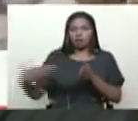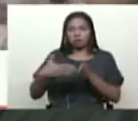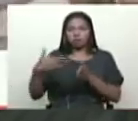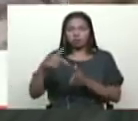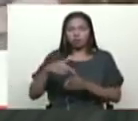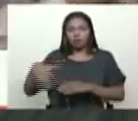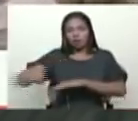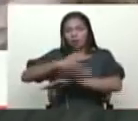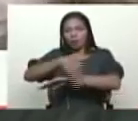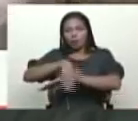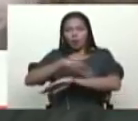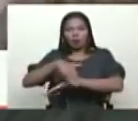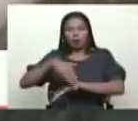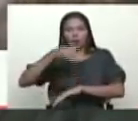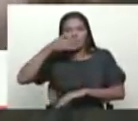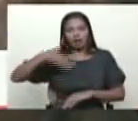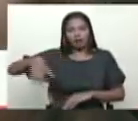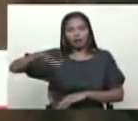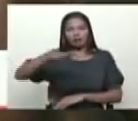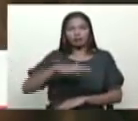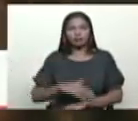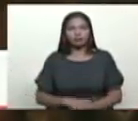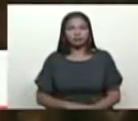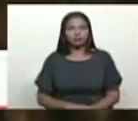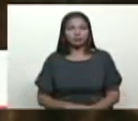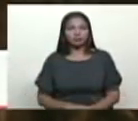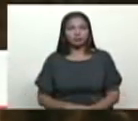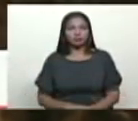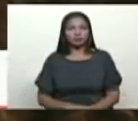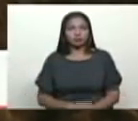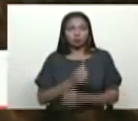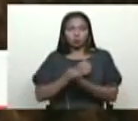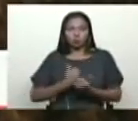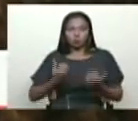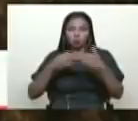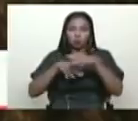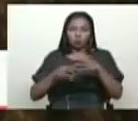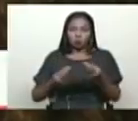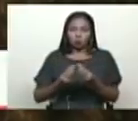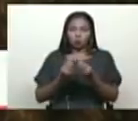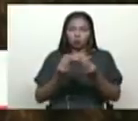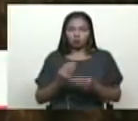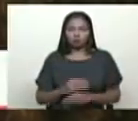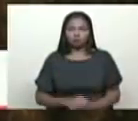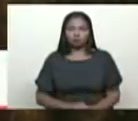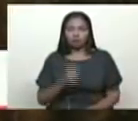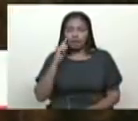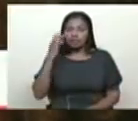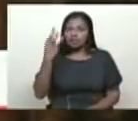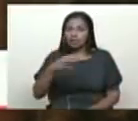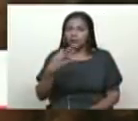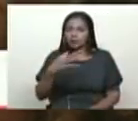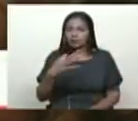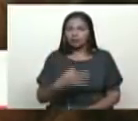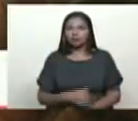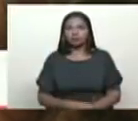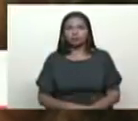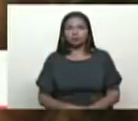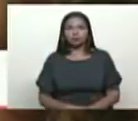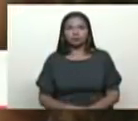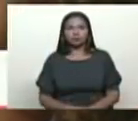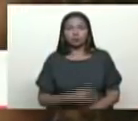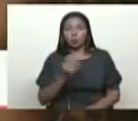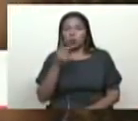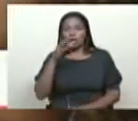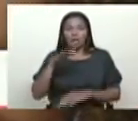calle, con la milicia nacional bolivariana. Esa es la verdad. No, que